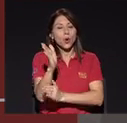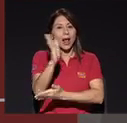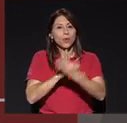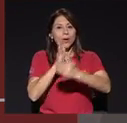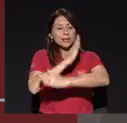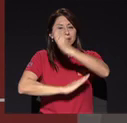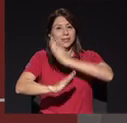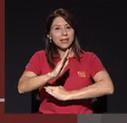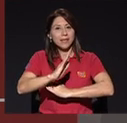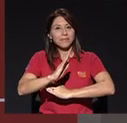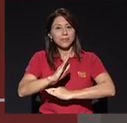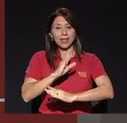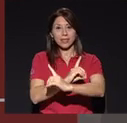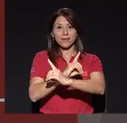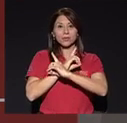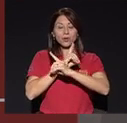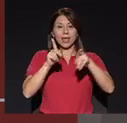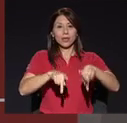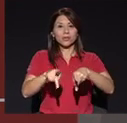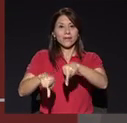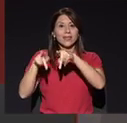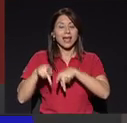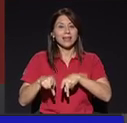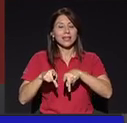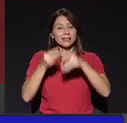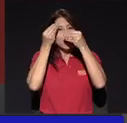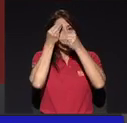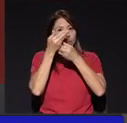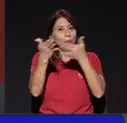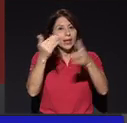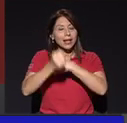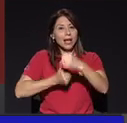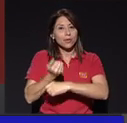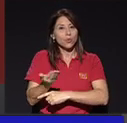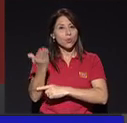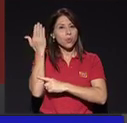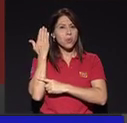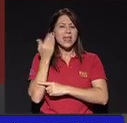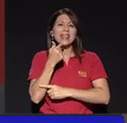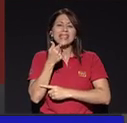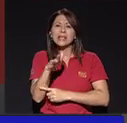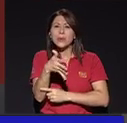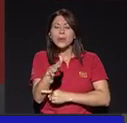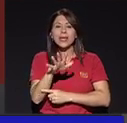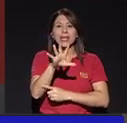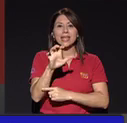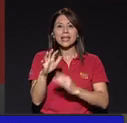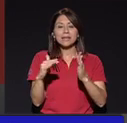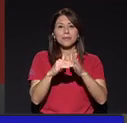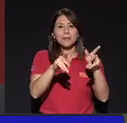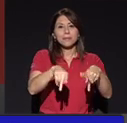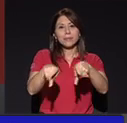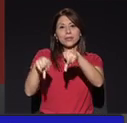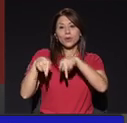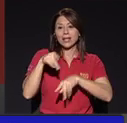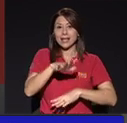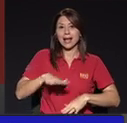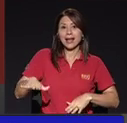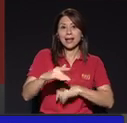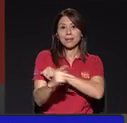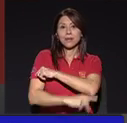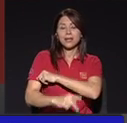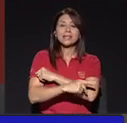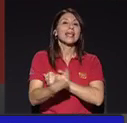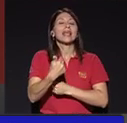discapacidad. Datos de la Defensoría de los Habitantes para el 2015 hablan de que existen cerca de 500.000 personas en el país que